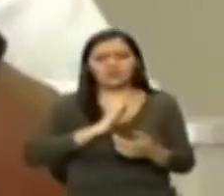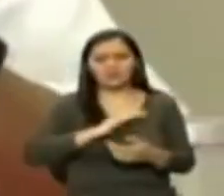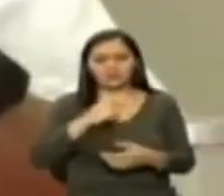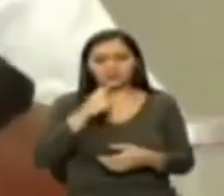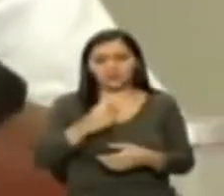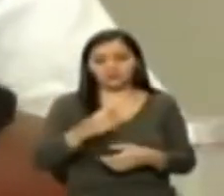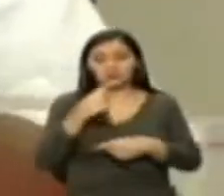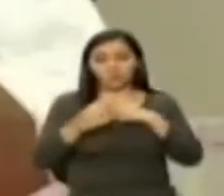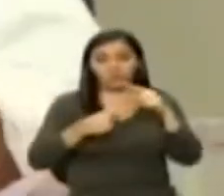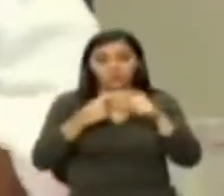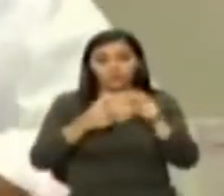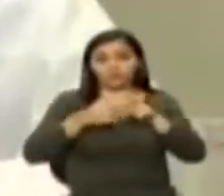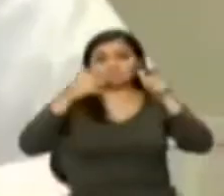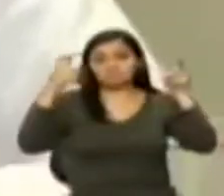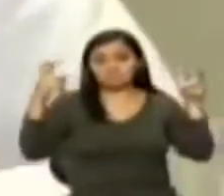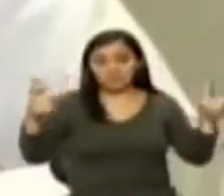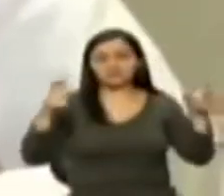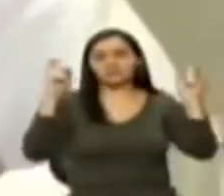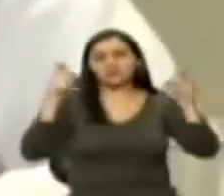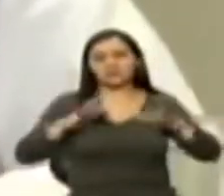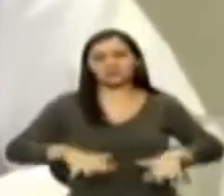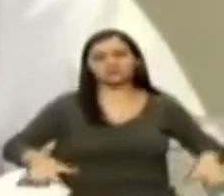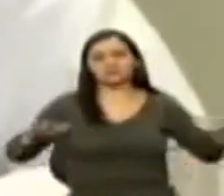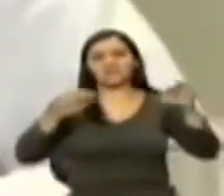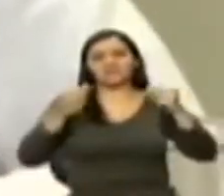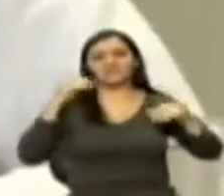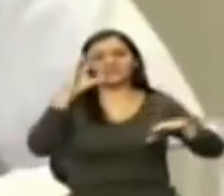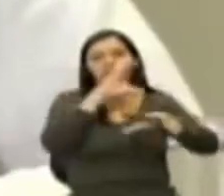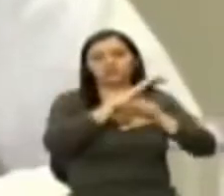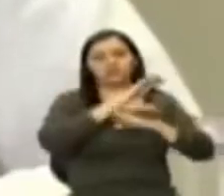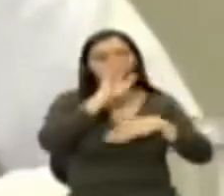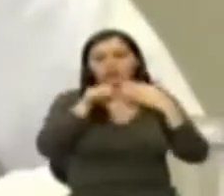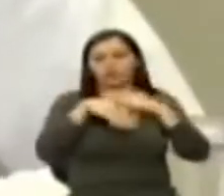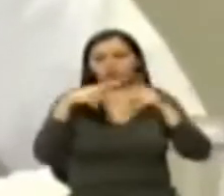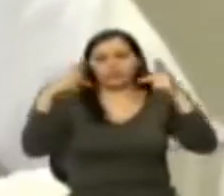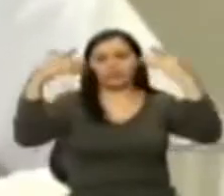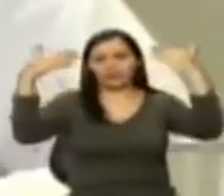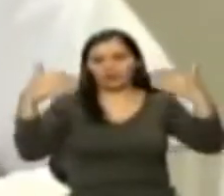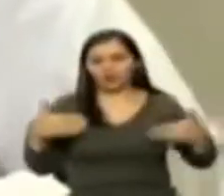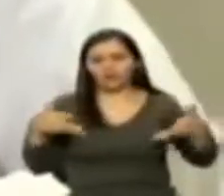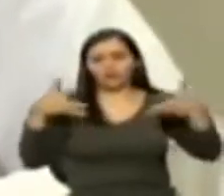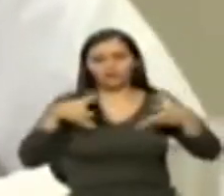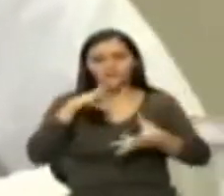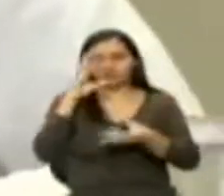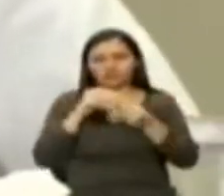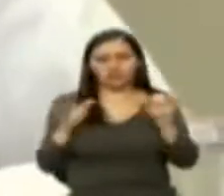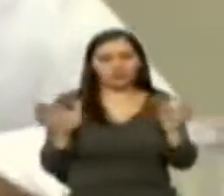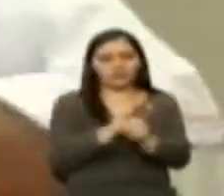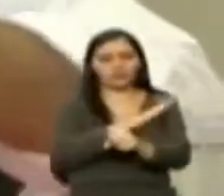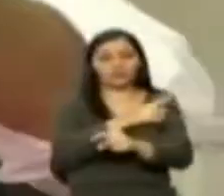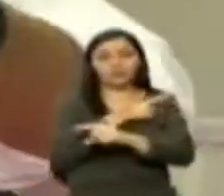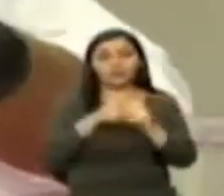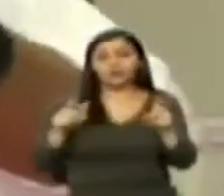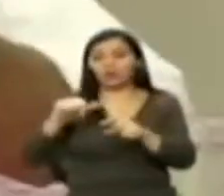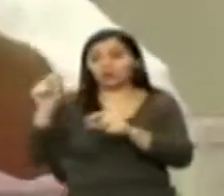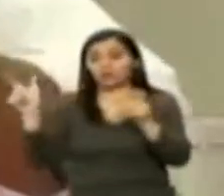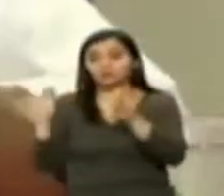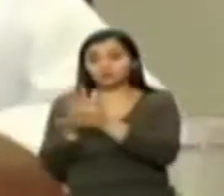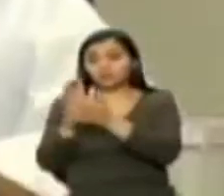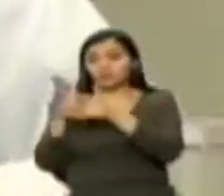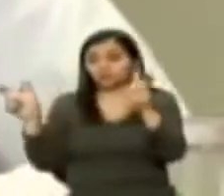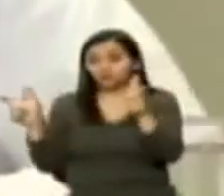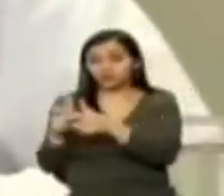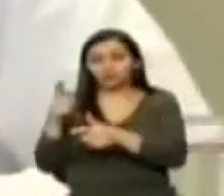A unidades de mayor tamaño, el tamaño óptimo desde el punto de vista técnico-pedagógico, son estas escuelas de 1.140 estudiantes, más grandes, es más